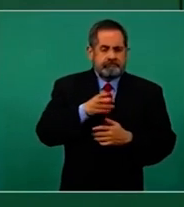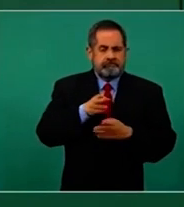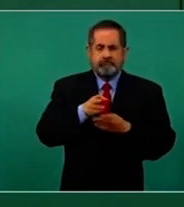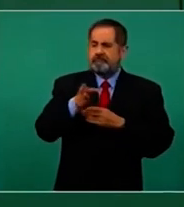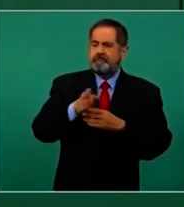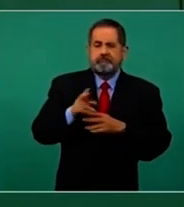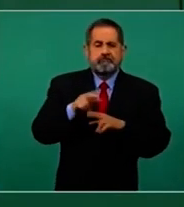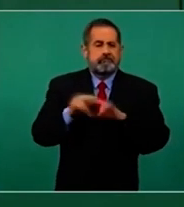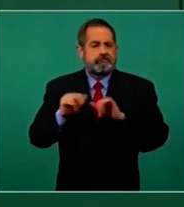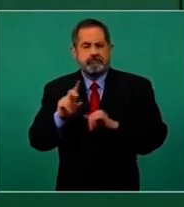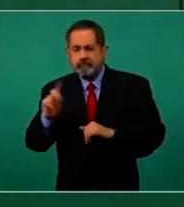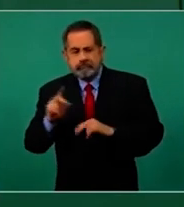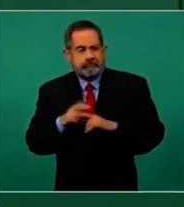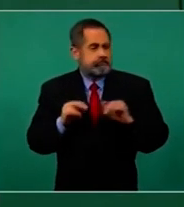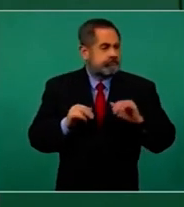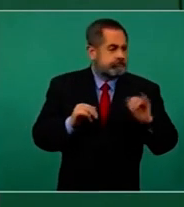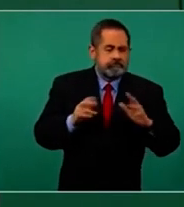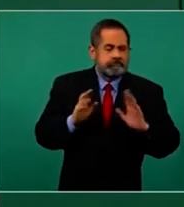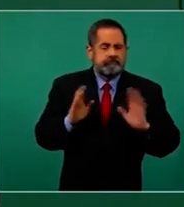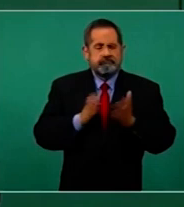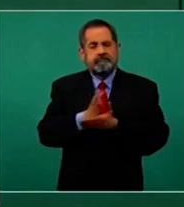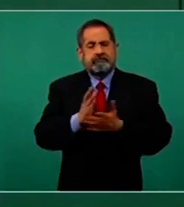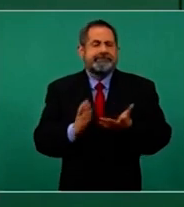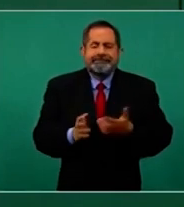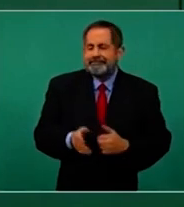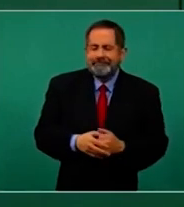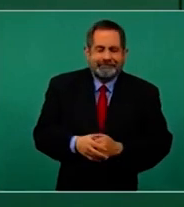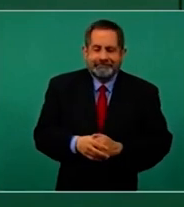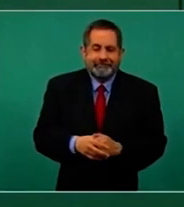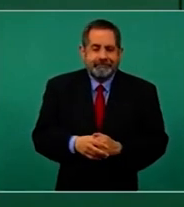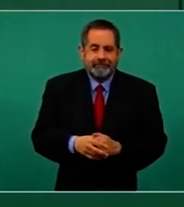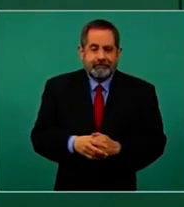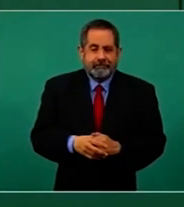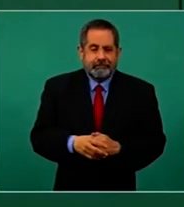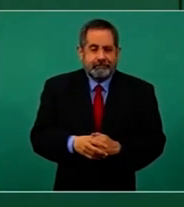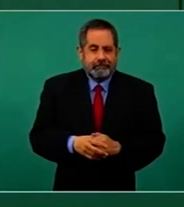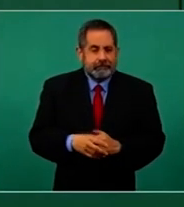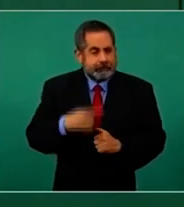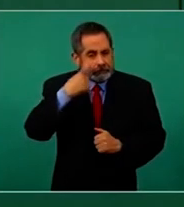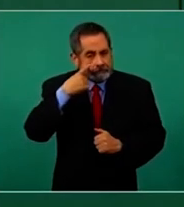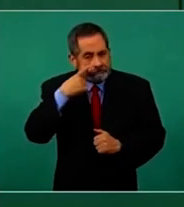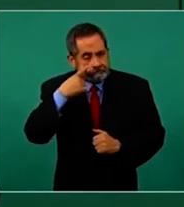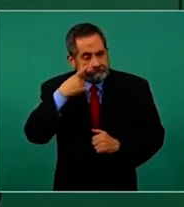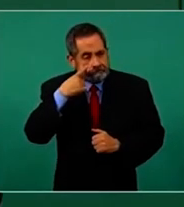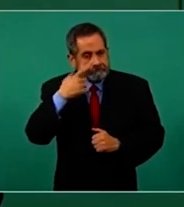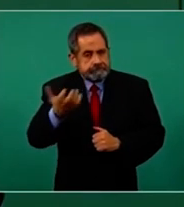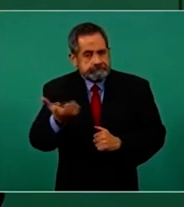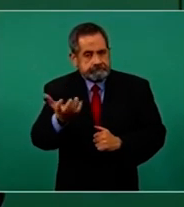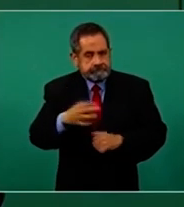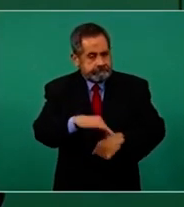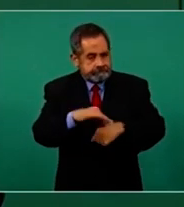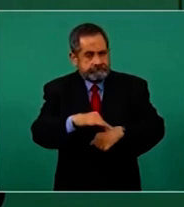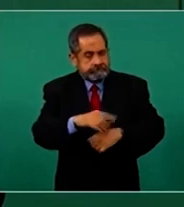hechos, no